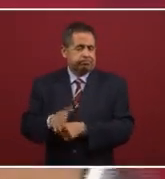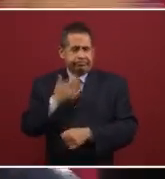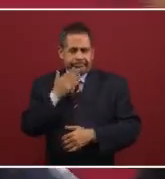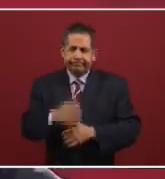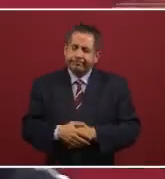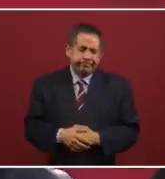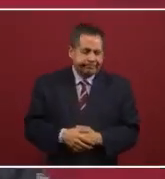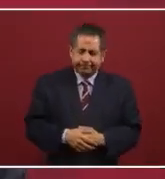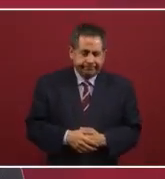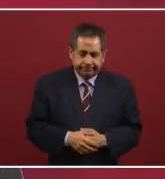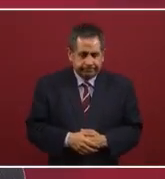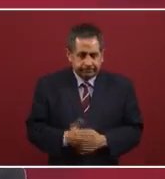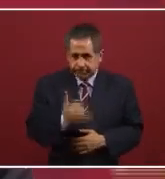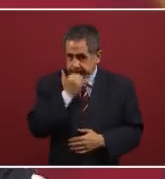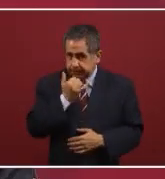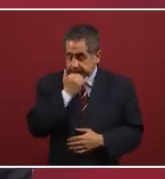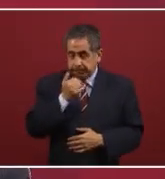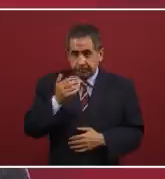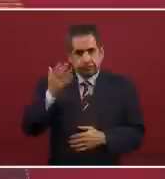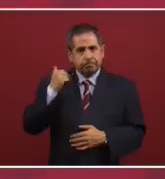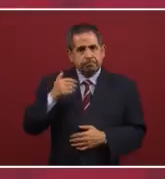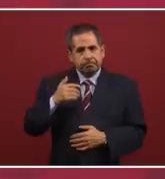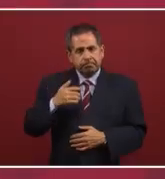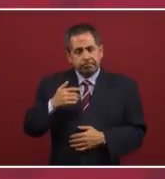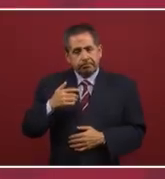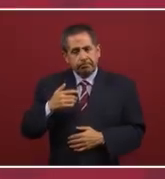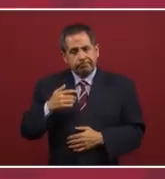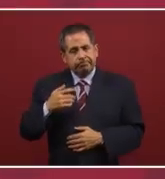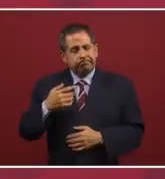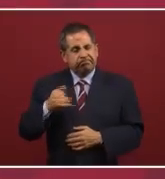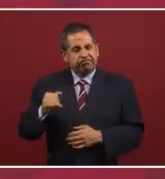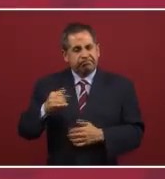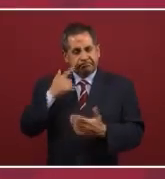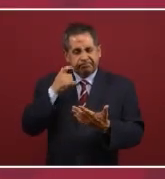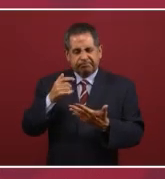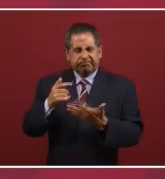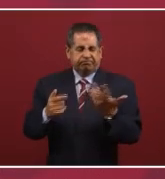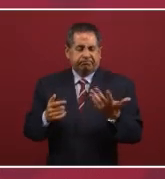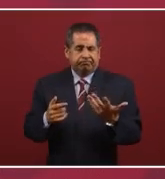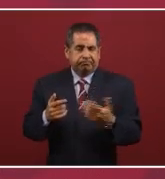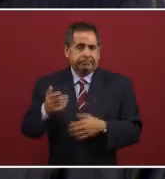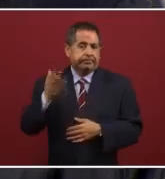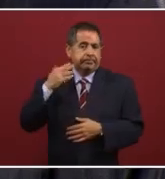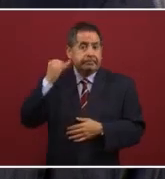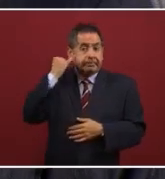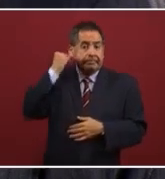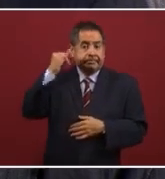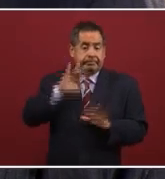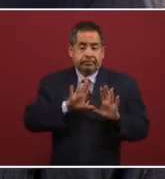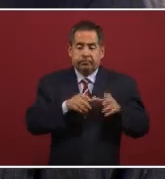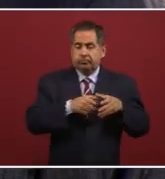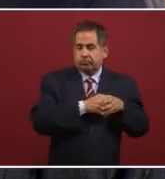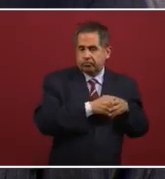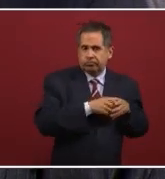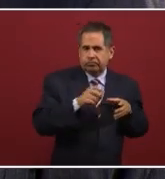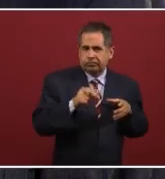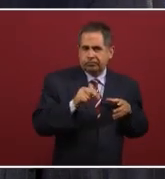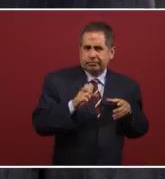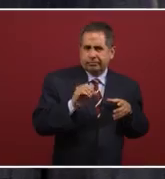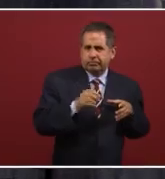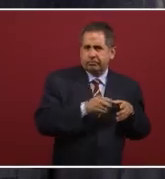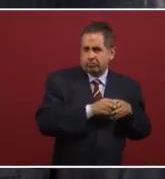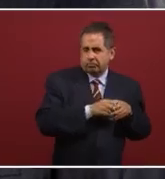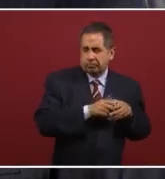Pero ese era el esquema, el modelo o la concepción